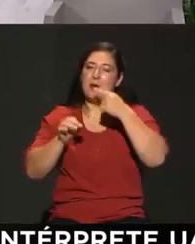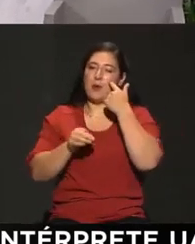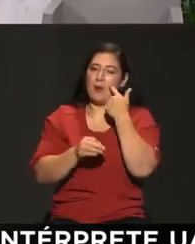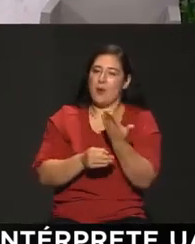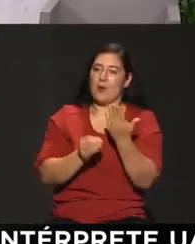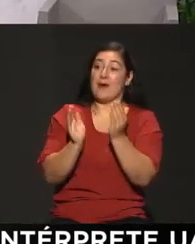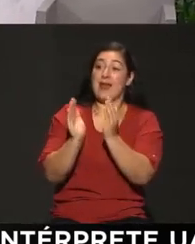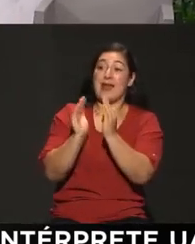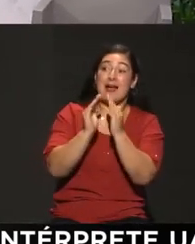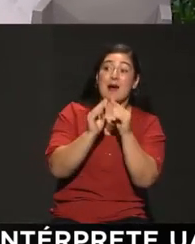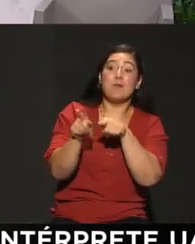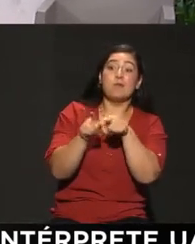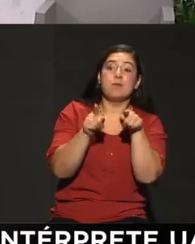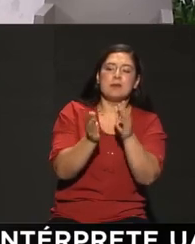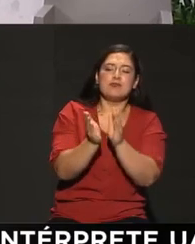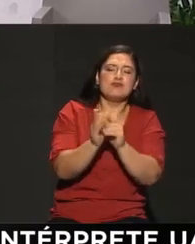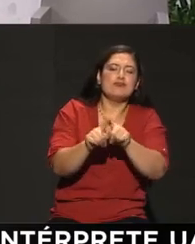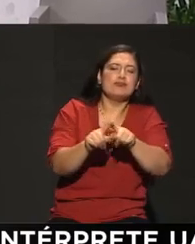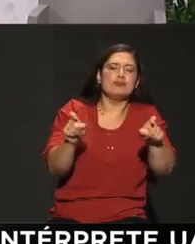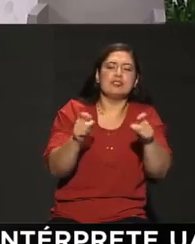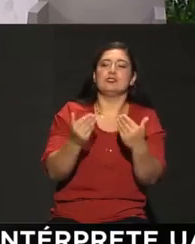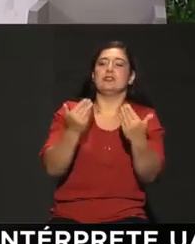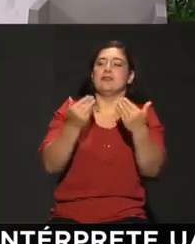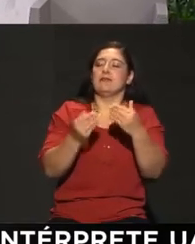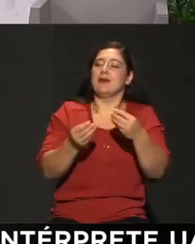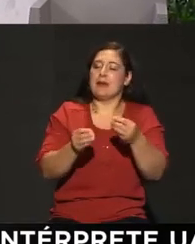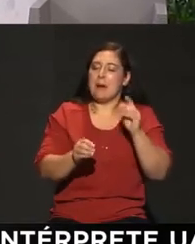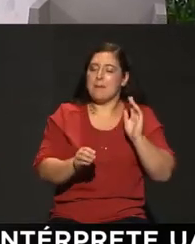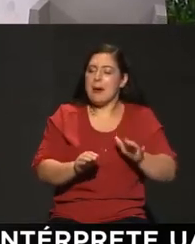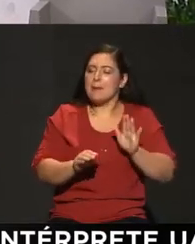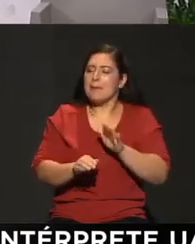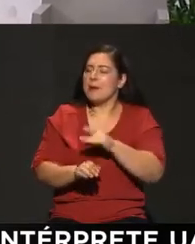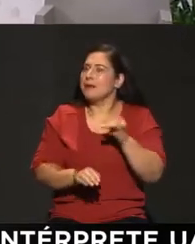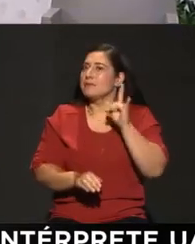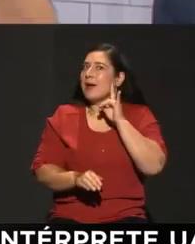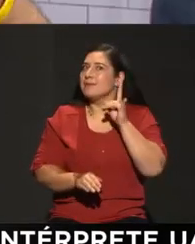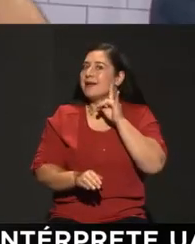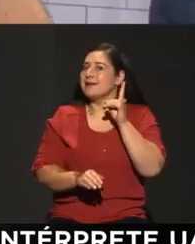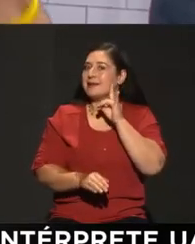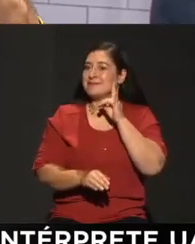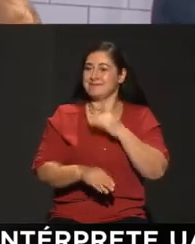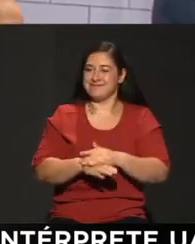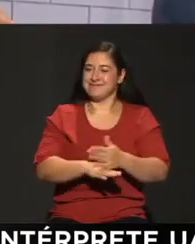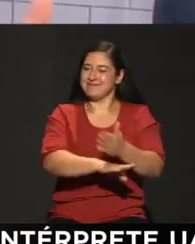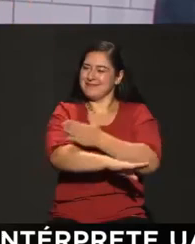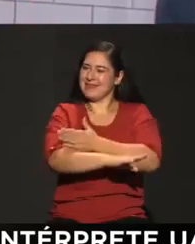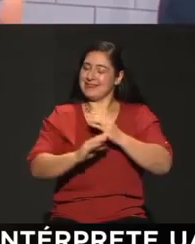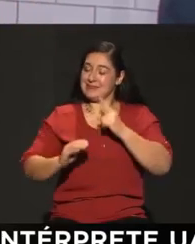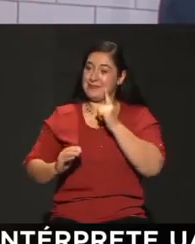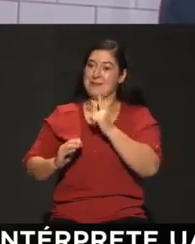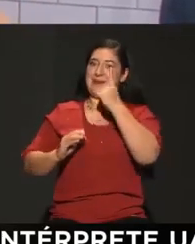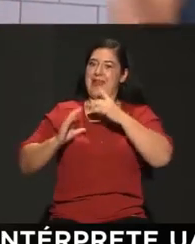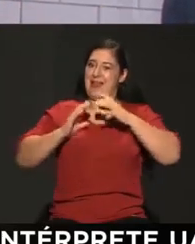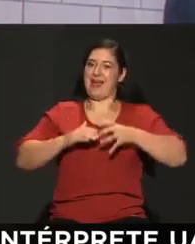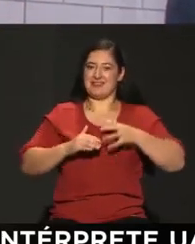casa producen sonidos para los cuales no fueron diseñados, pero los producen. Entonces me acuerdo que en las primeras clases, porque